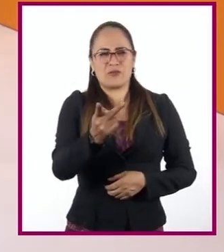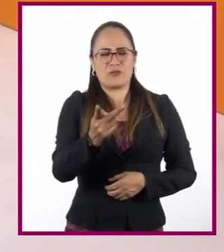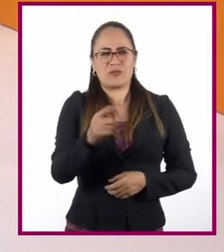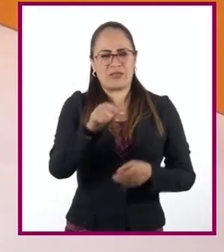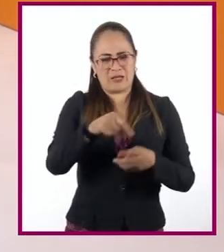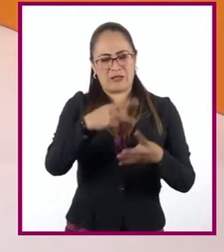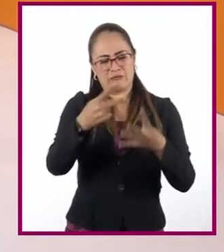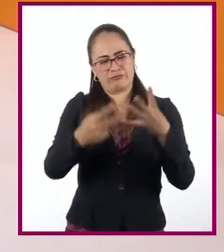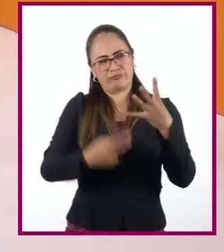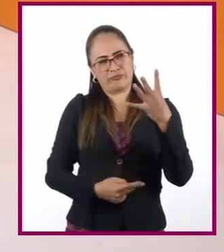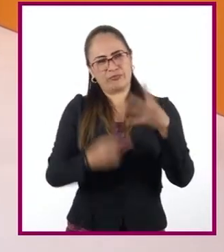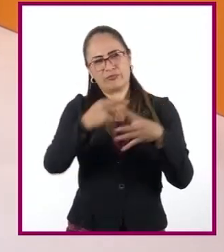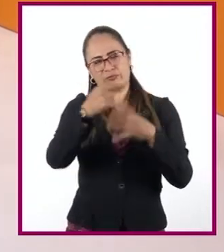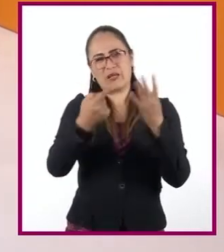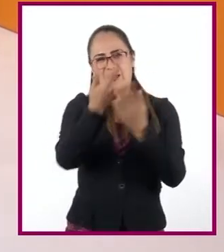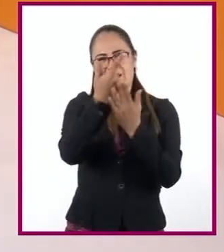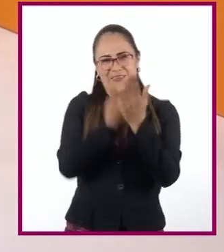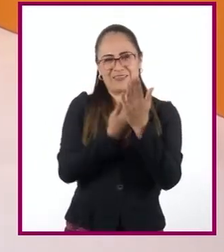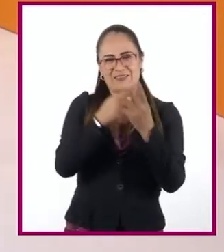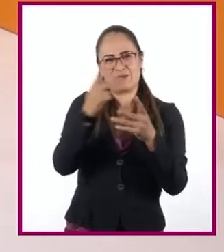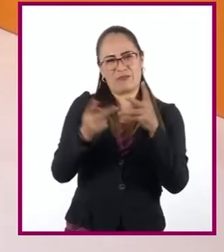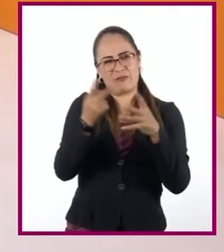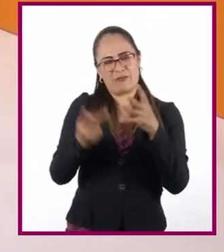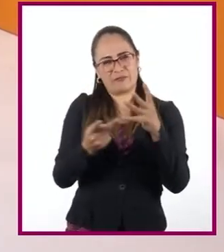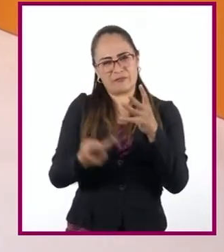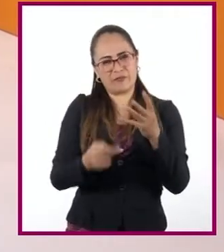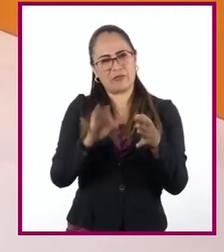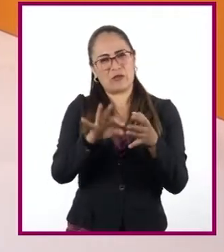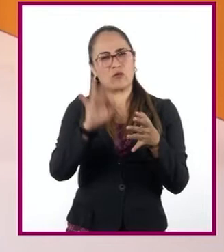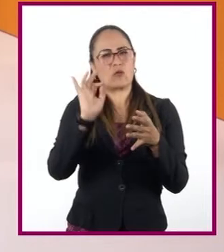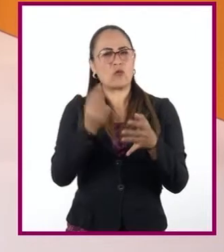encuesta, pueden hacer lo siguiente. Por ejemplo,